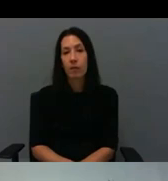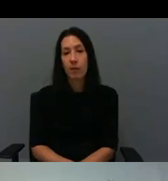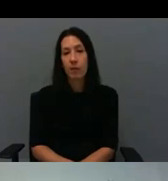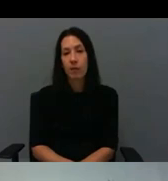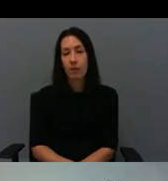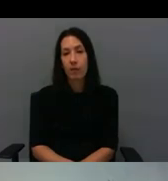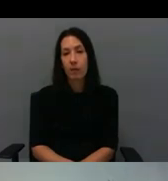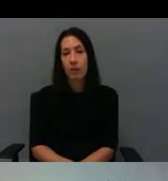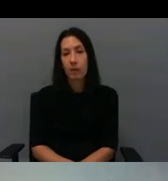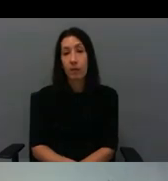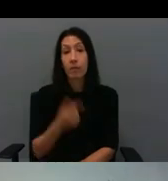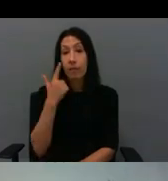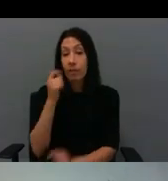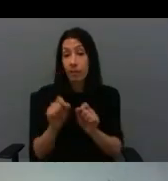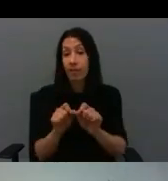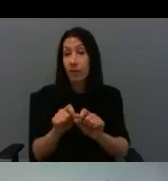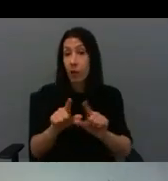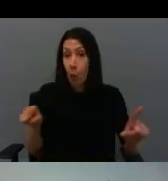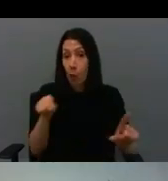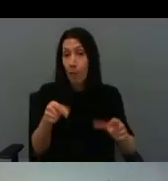Si te llegará un mensaje, ¿vale?